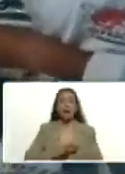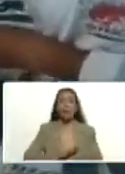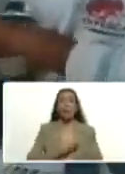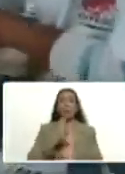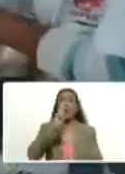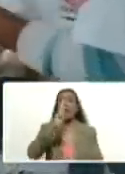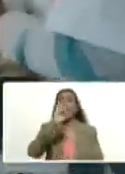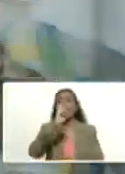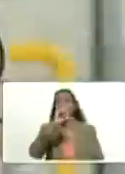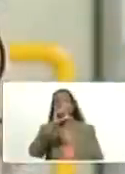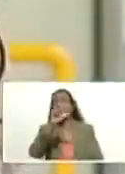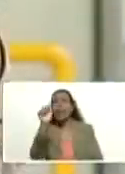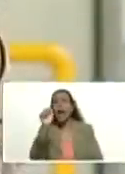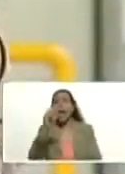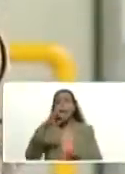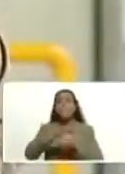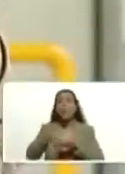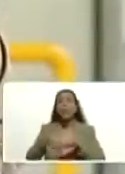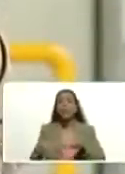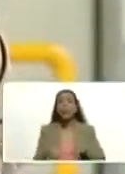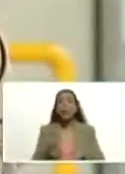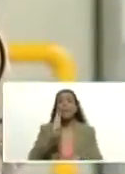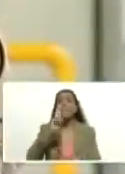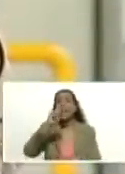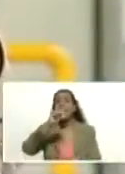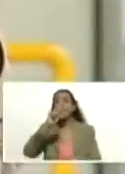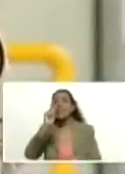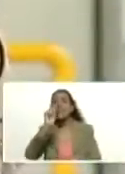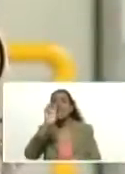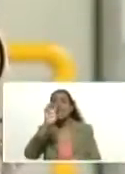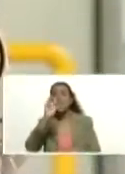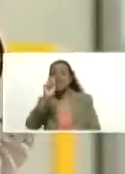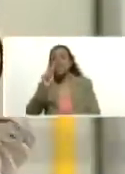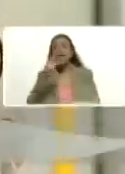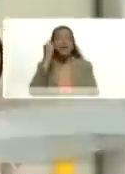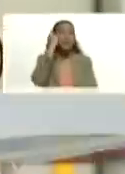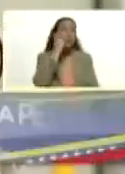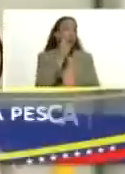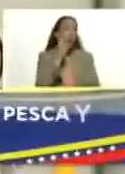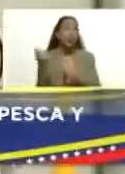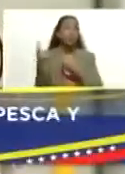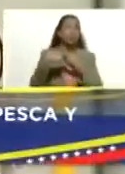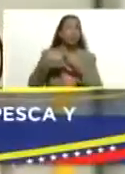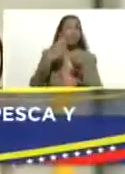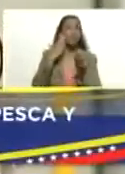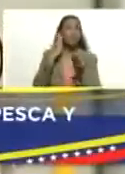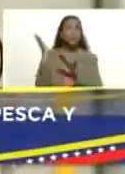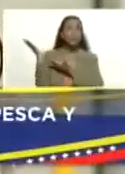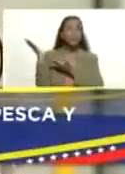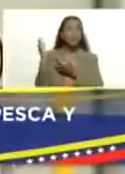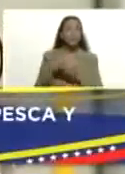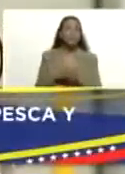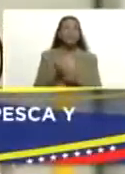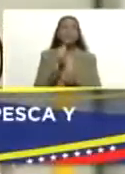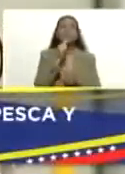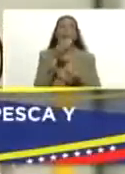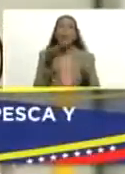Pilar, del municipio Benítez, Hermilo Rojas. Hermilo, ¿cómo está todo por allá por el